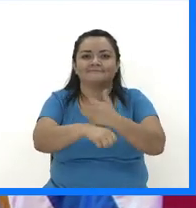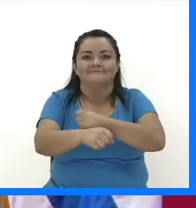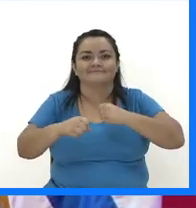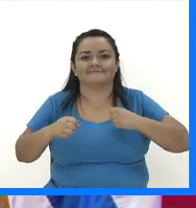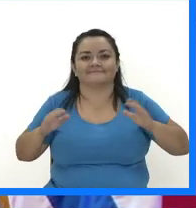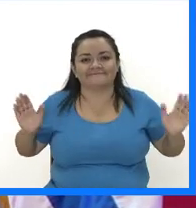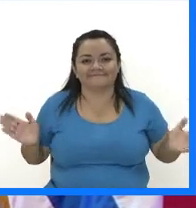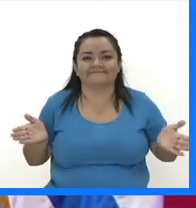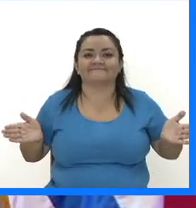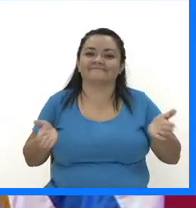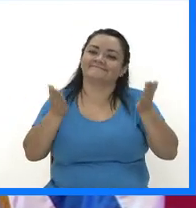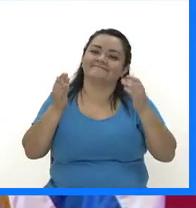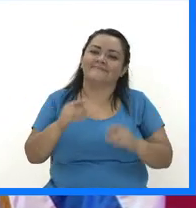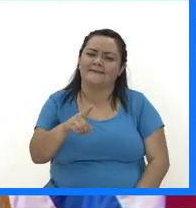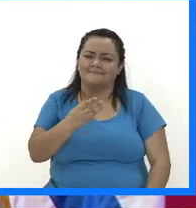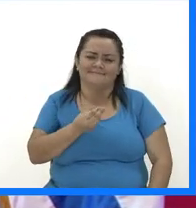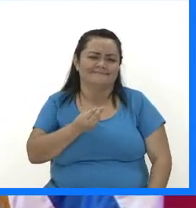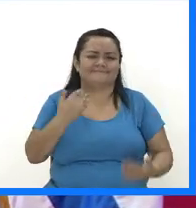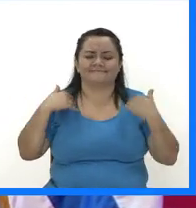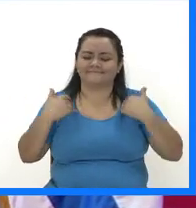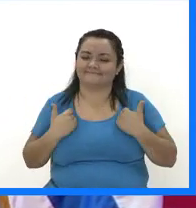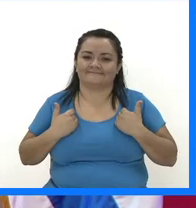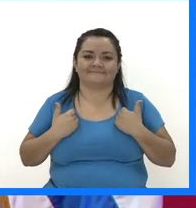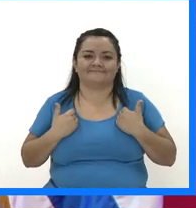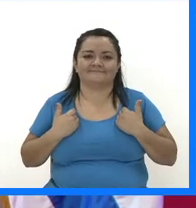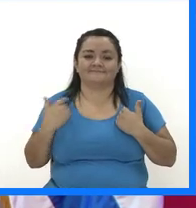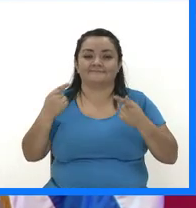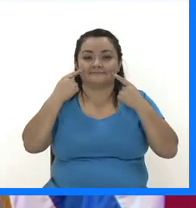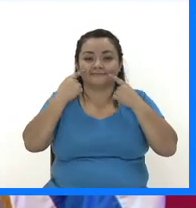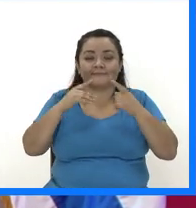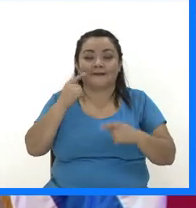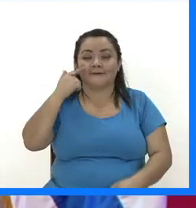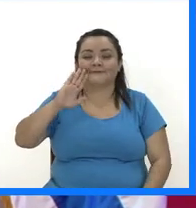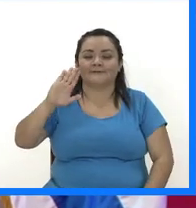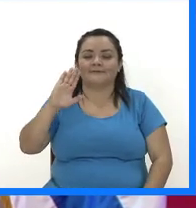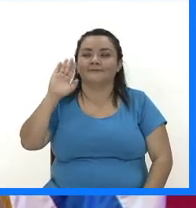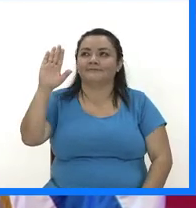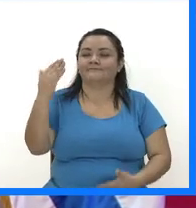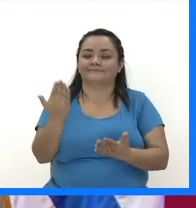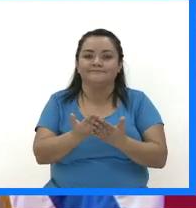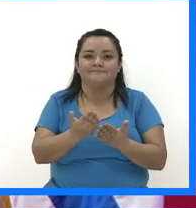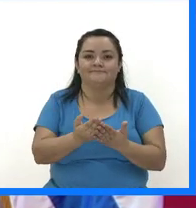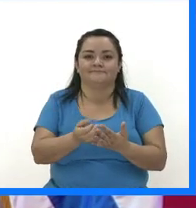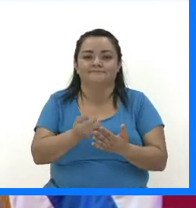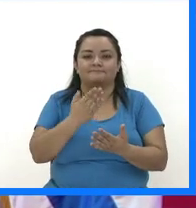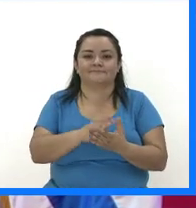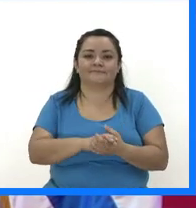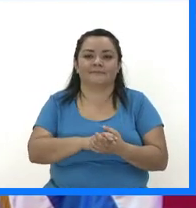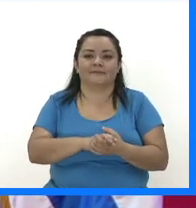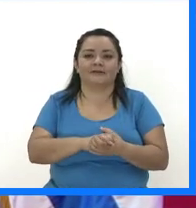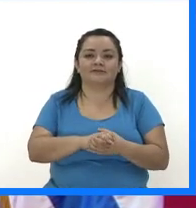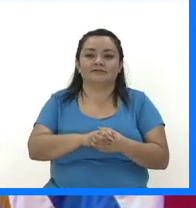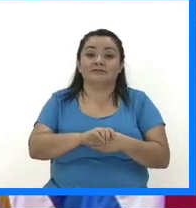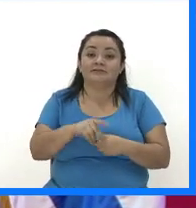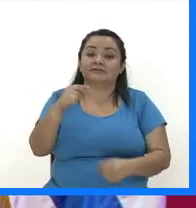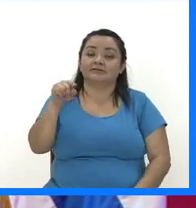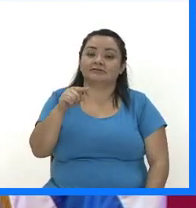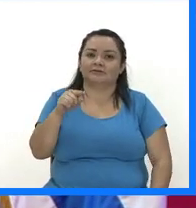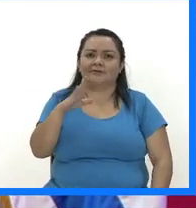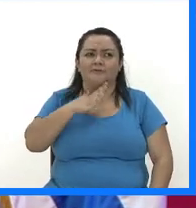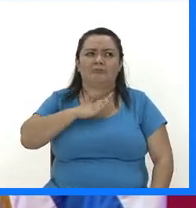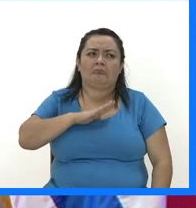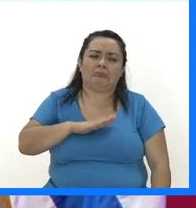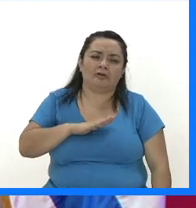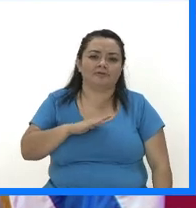esfuerces y sea valiente no temas ni de mayo eso declaramos la palabra de dios y que le decía el muchacho no te vayas a habitar